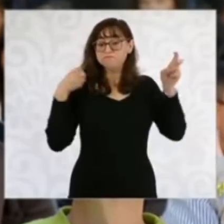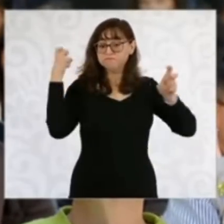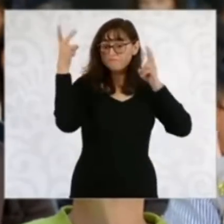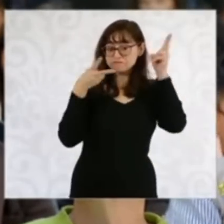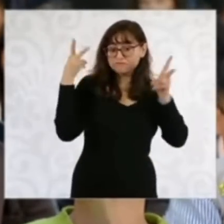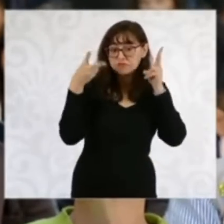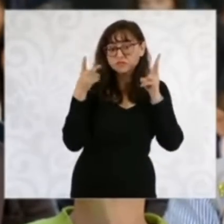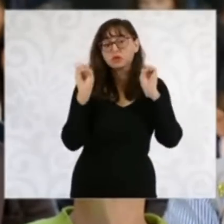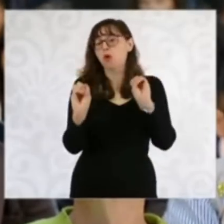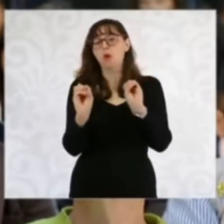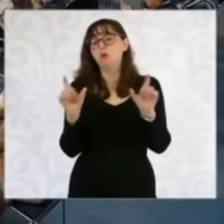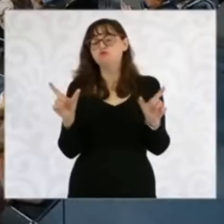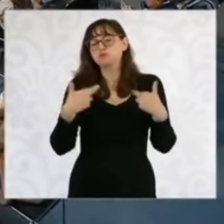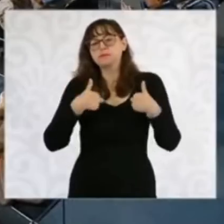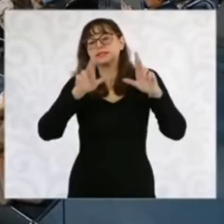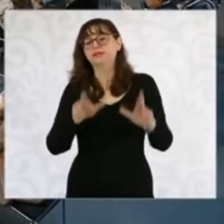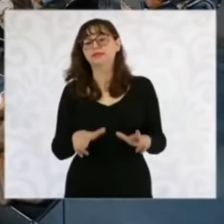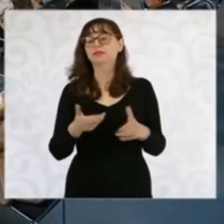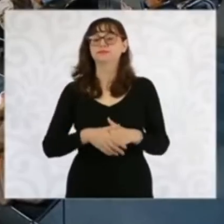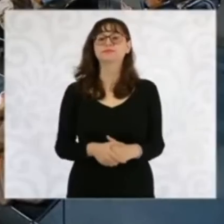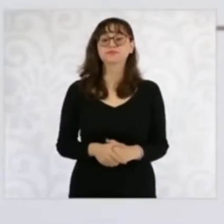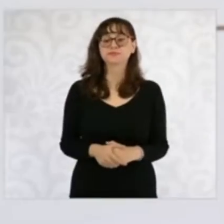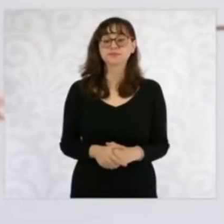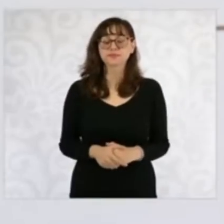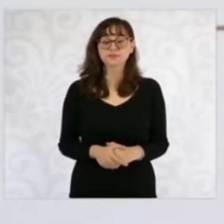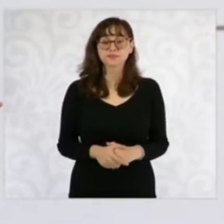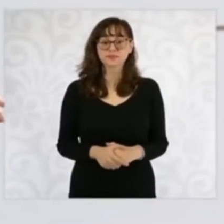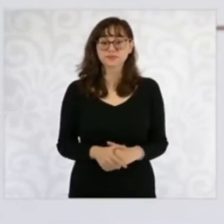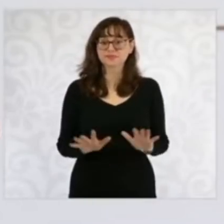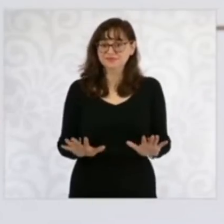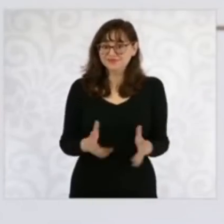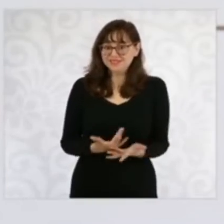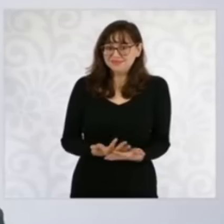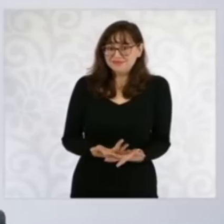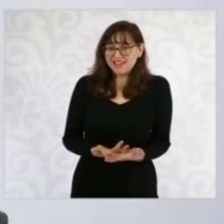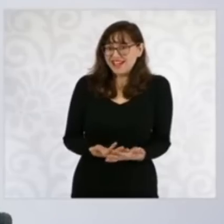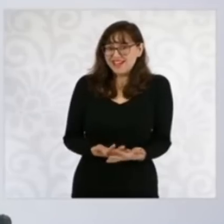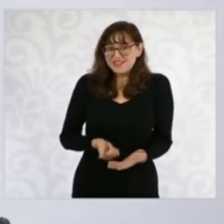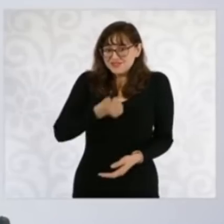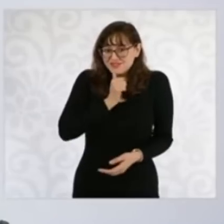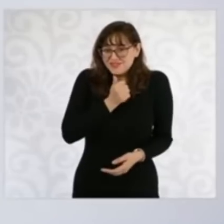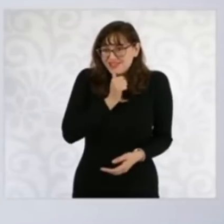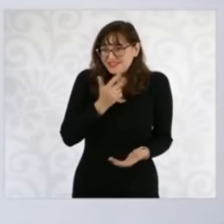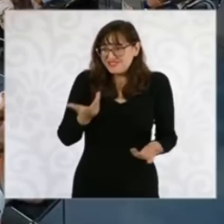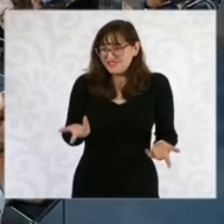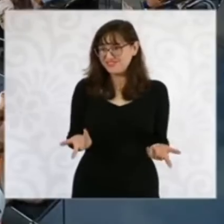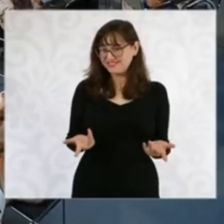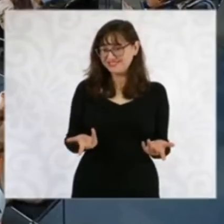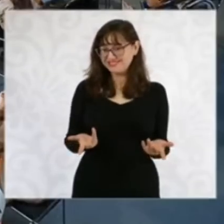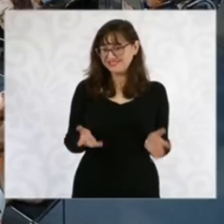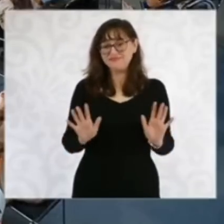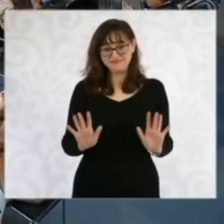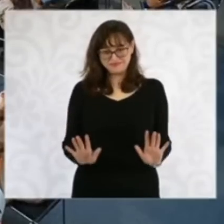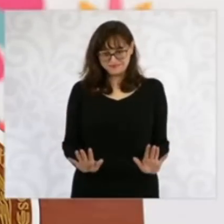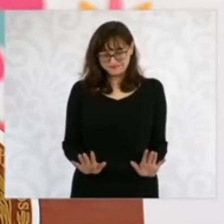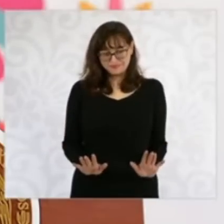o planea enviar una comitiva. Esas serían mis primeras preguntas. Bueno, vamos a esperar también a ver si esta semana hablamos sobre